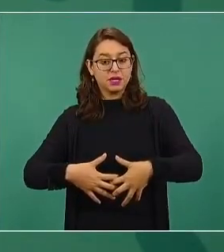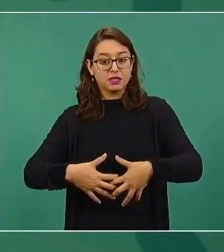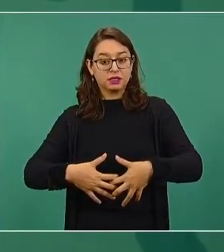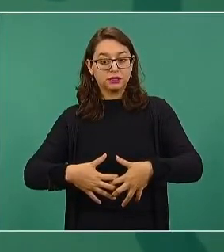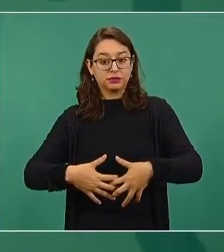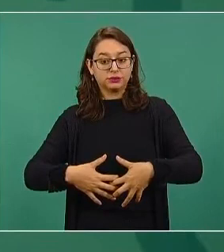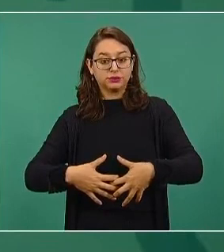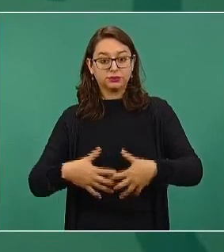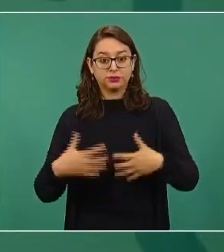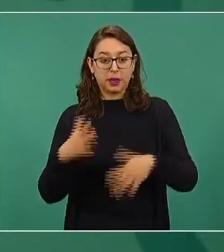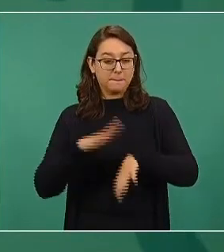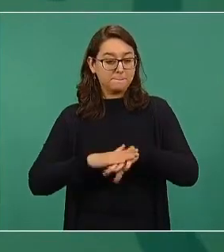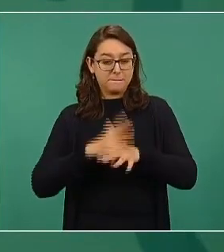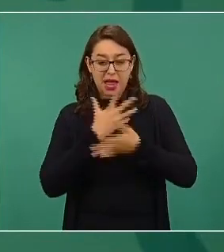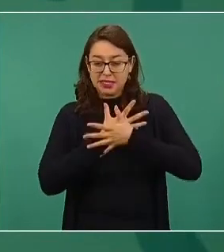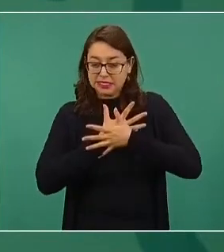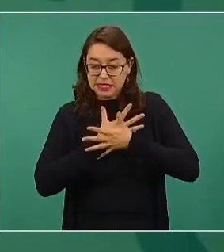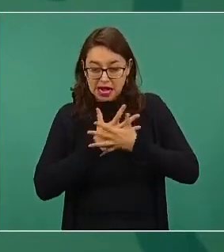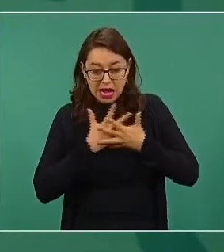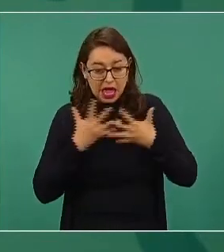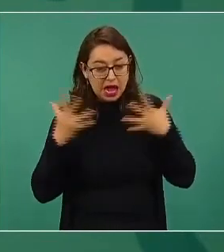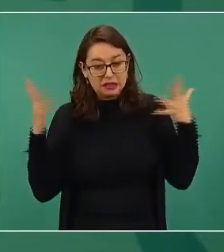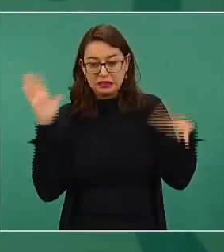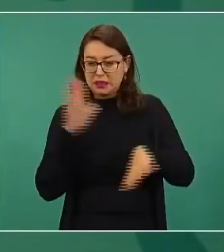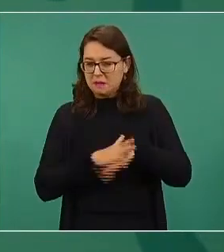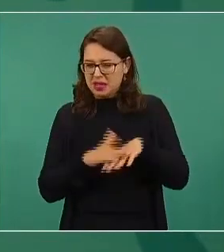de más importancia en el mercado.